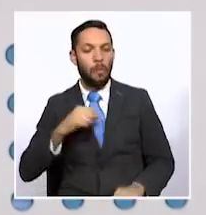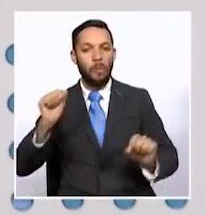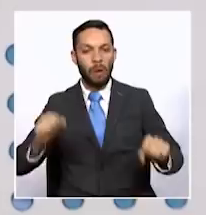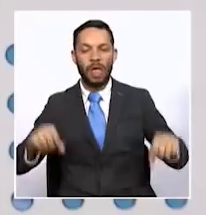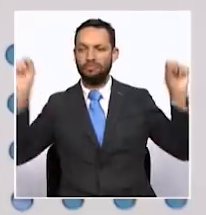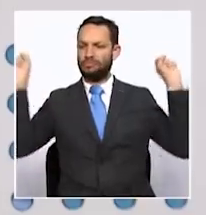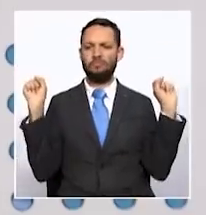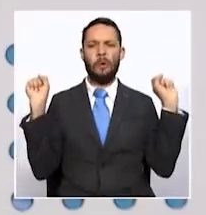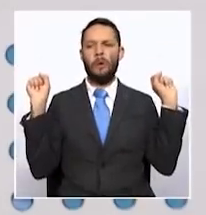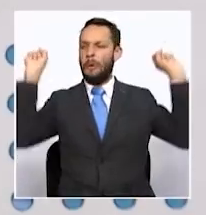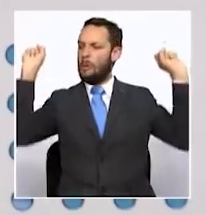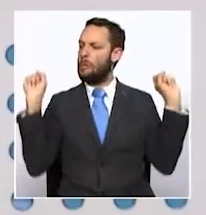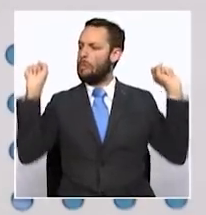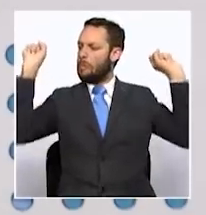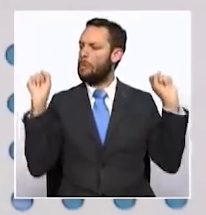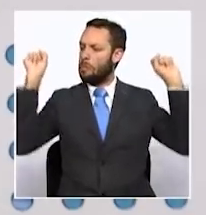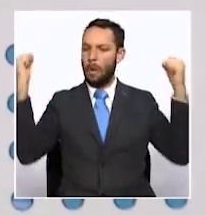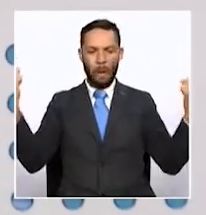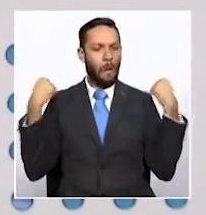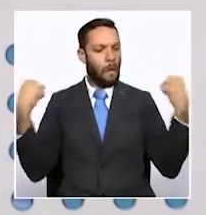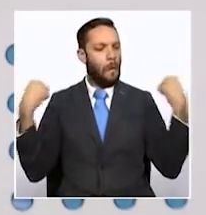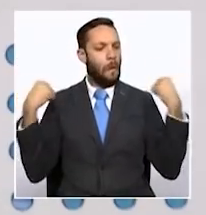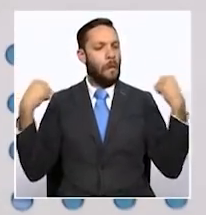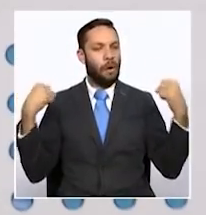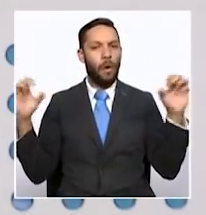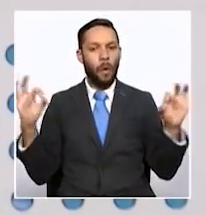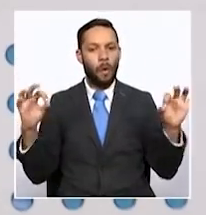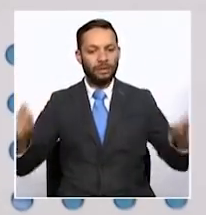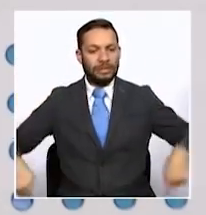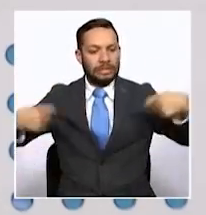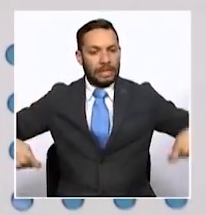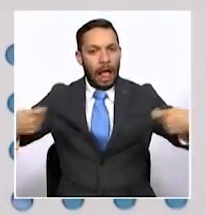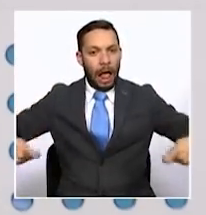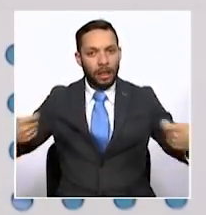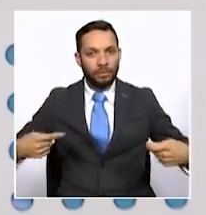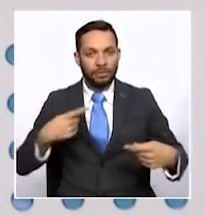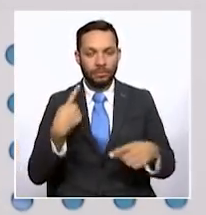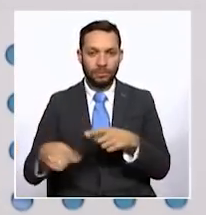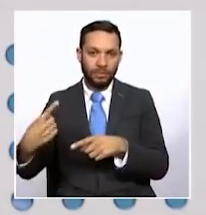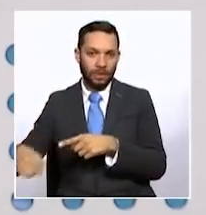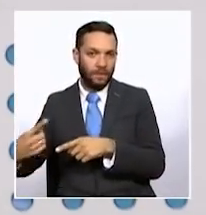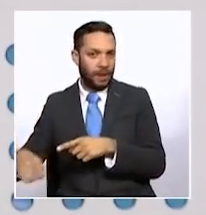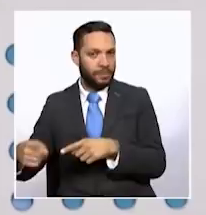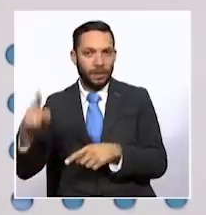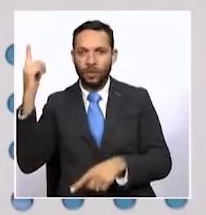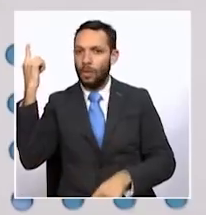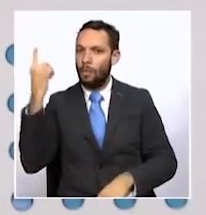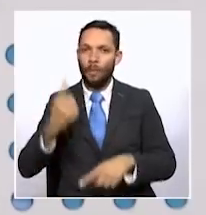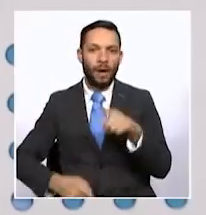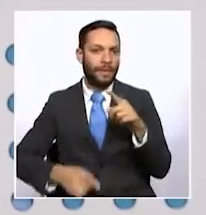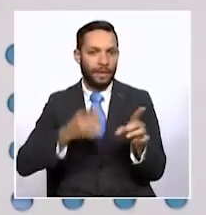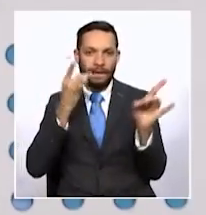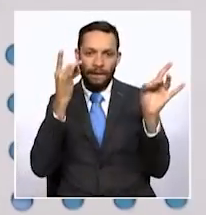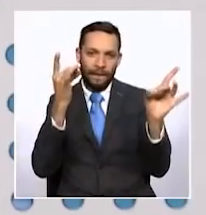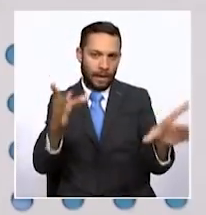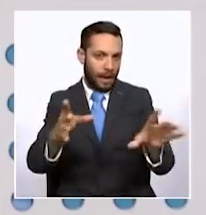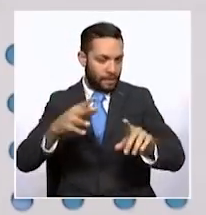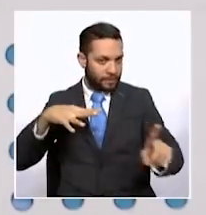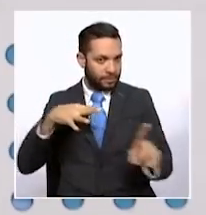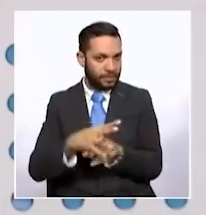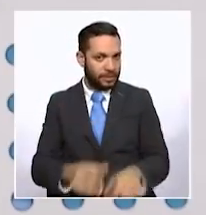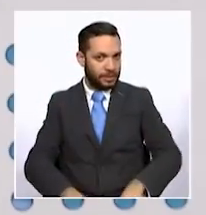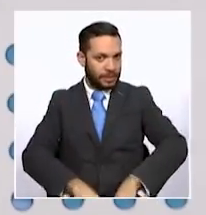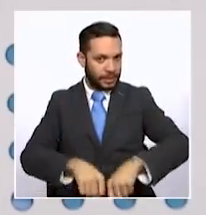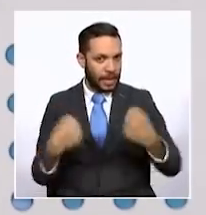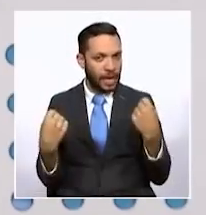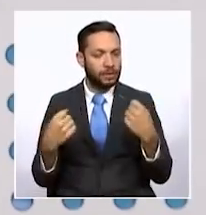lo que queramos hacer. No, esto todo tiene que estar guiado porque ahí es cuando están viniendo las lesiones. En cuanto al uso del calzado, es muy importante también tener en cuenta el tipo